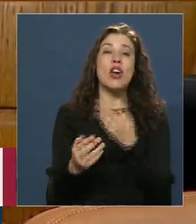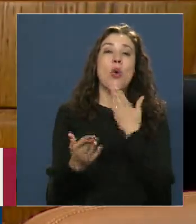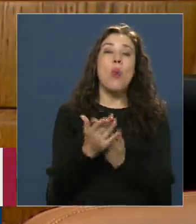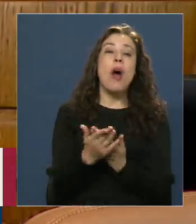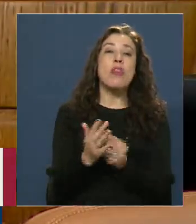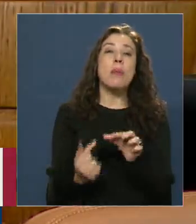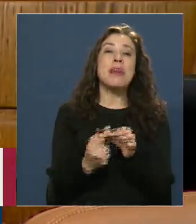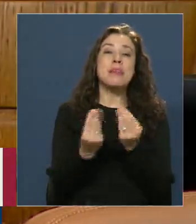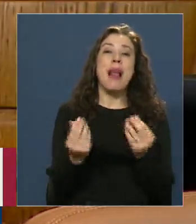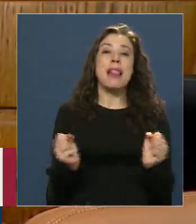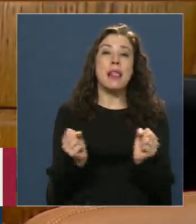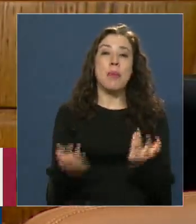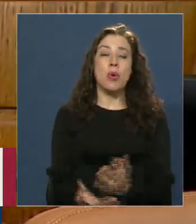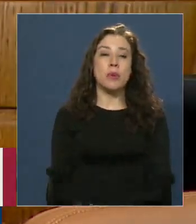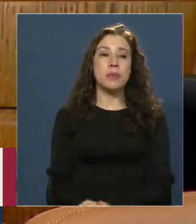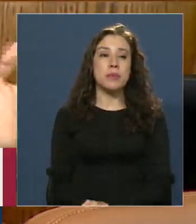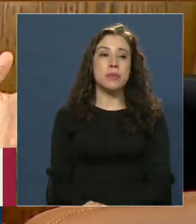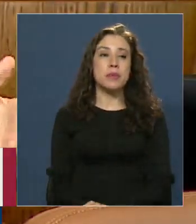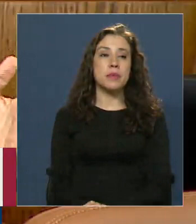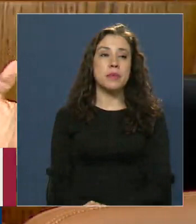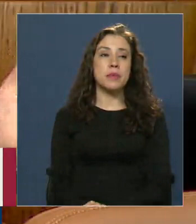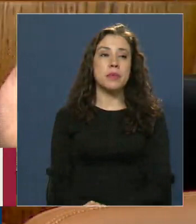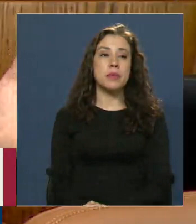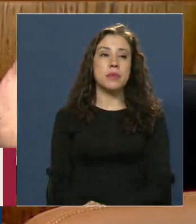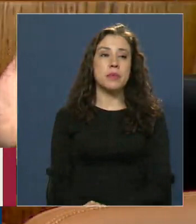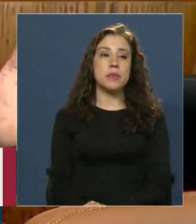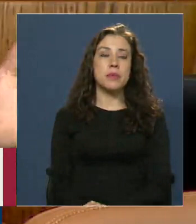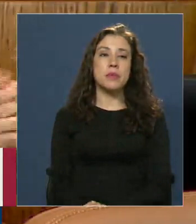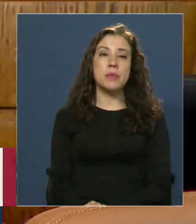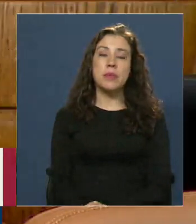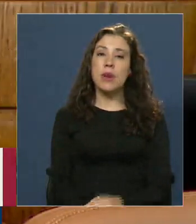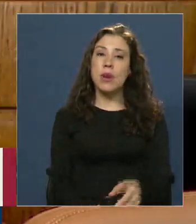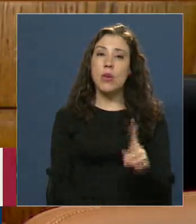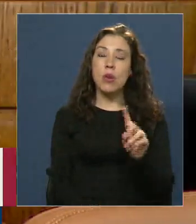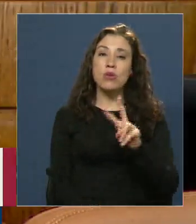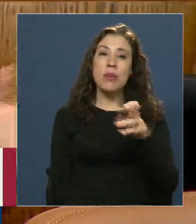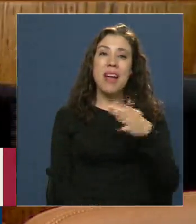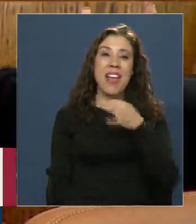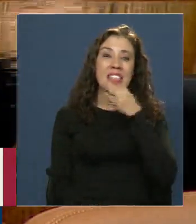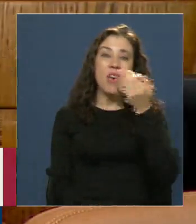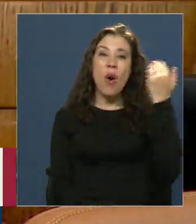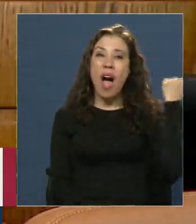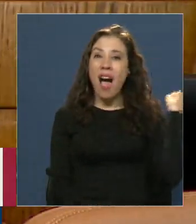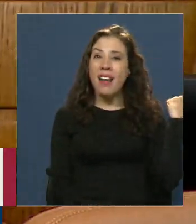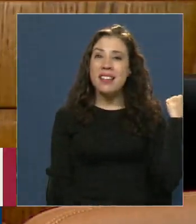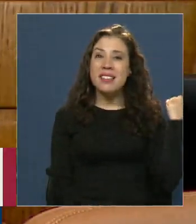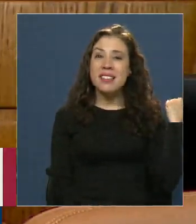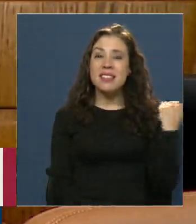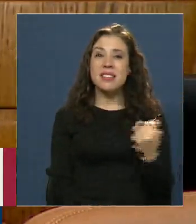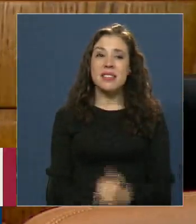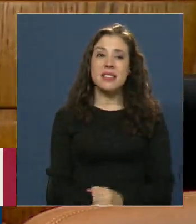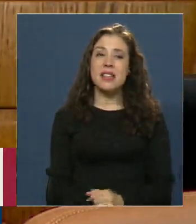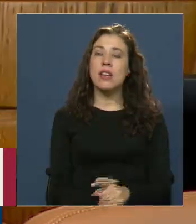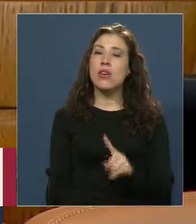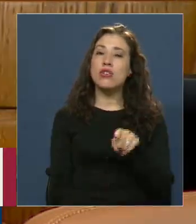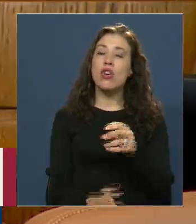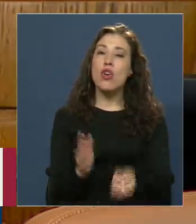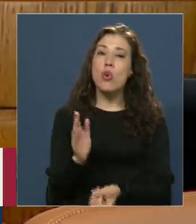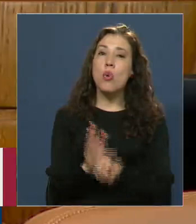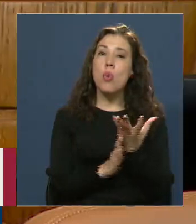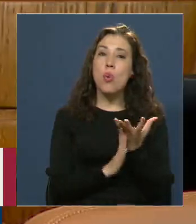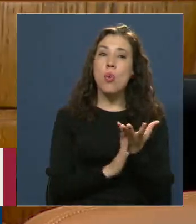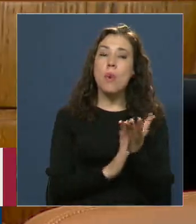a sus principales temores. Por lo tanto, no es algo que ya se había dicho, no es algo que se está empaquetando, son